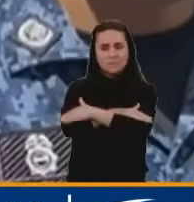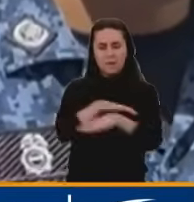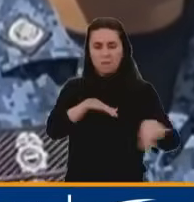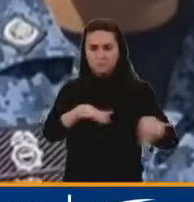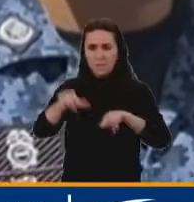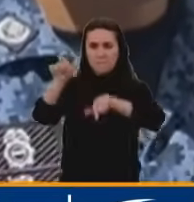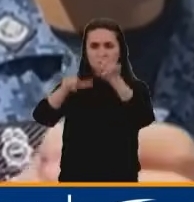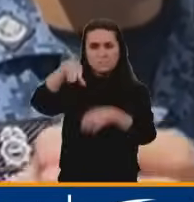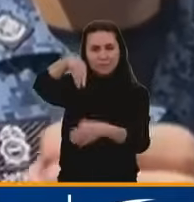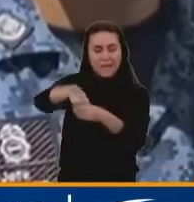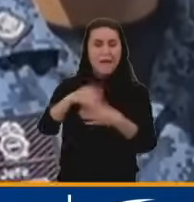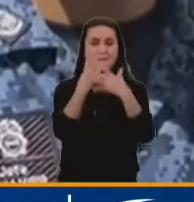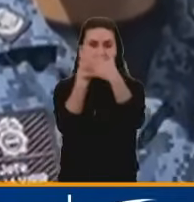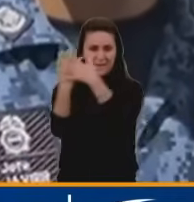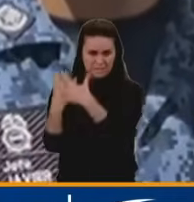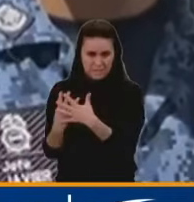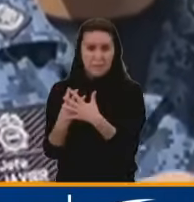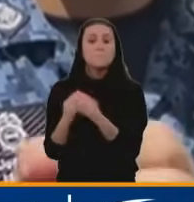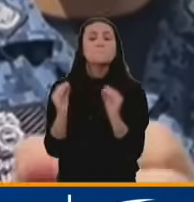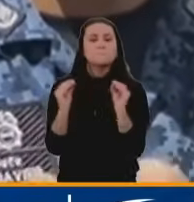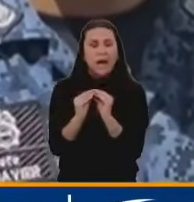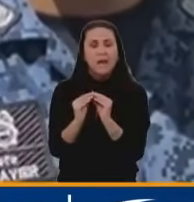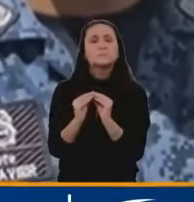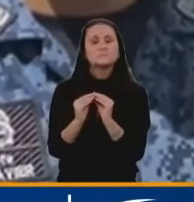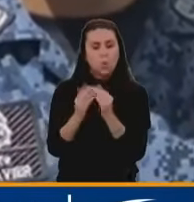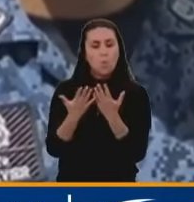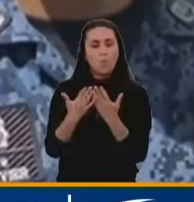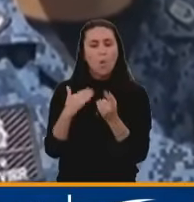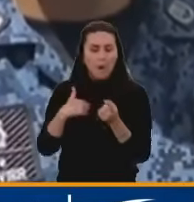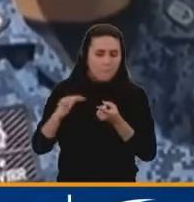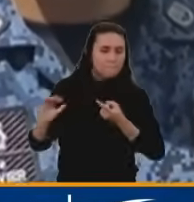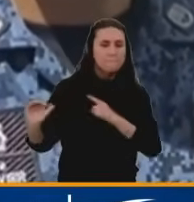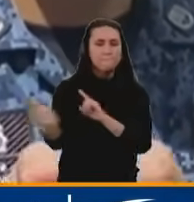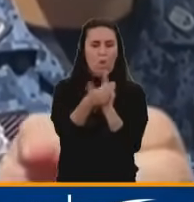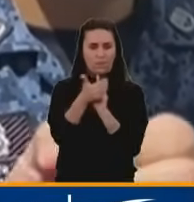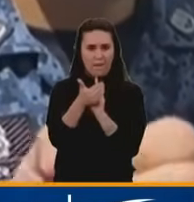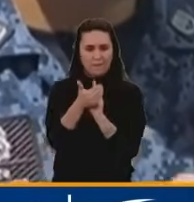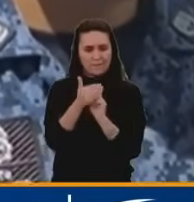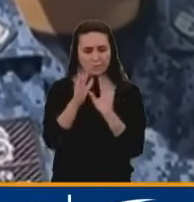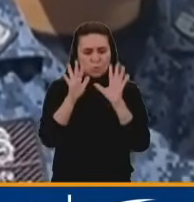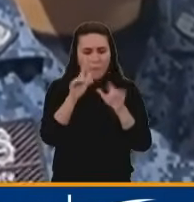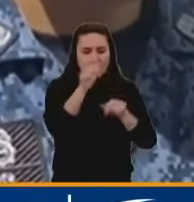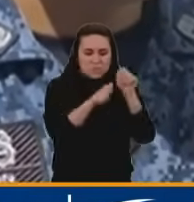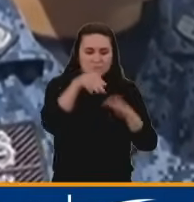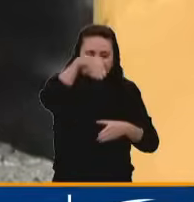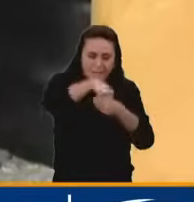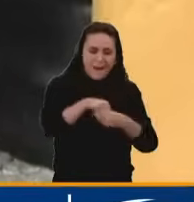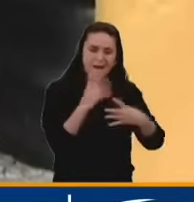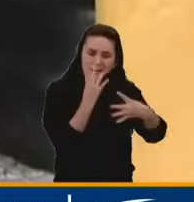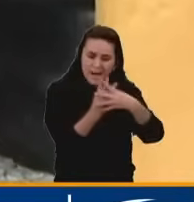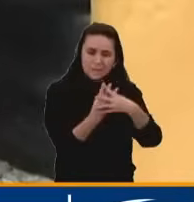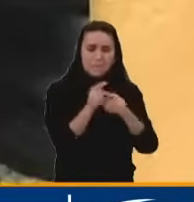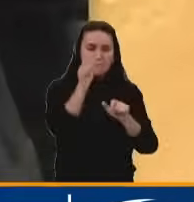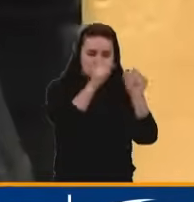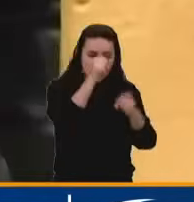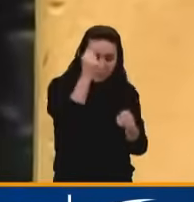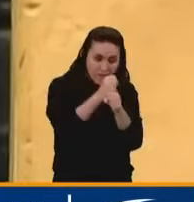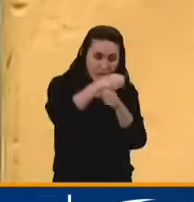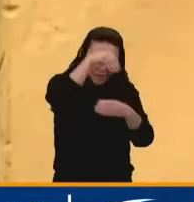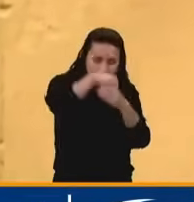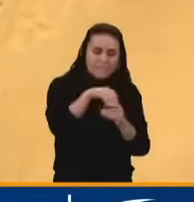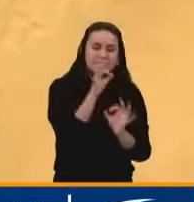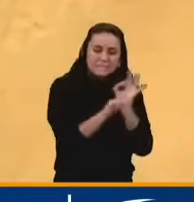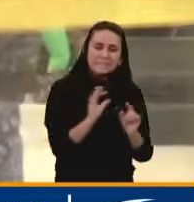está en orden sino para proteger la seguridad de las cárceles la seguridad de los guardianes del impec la